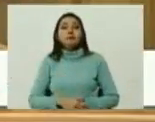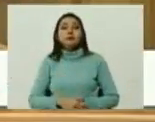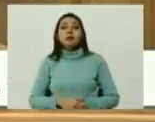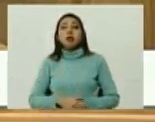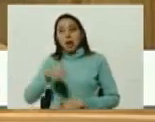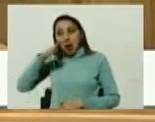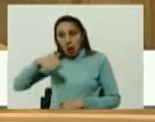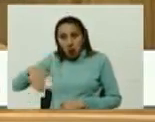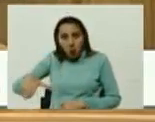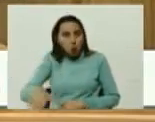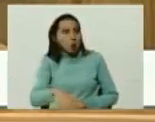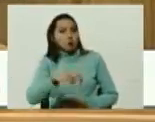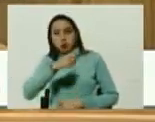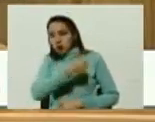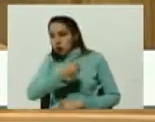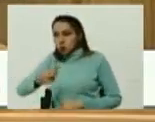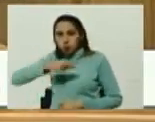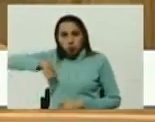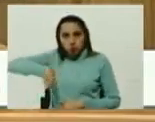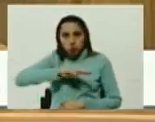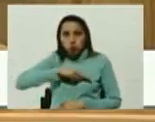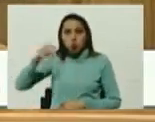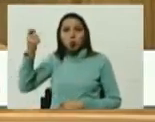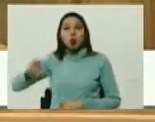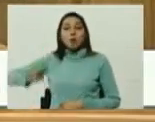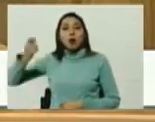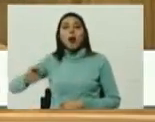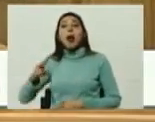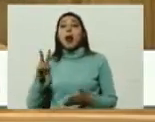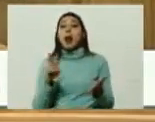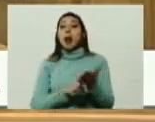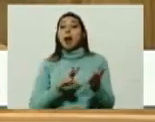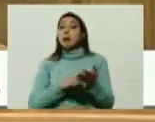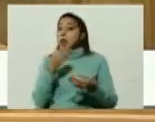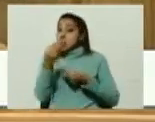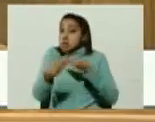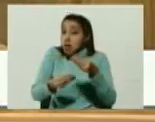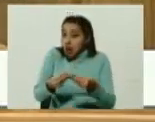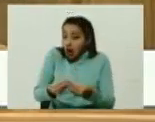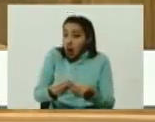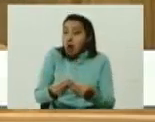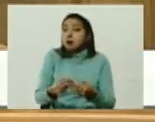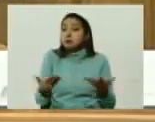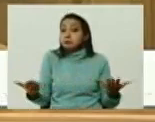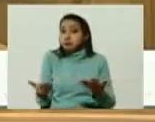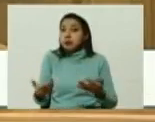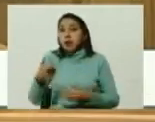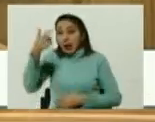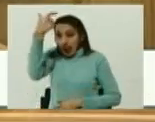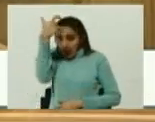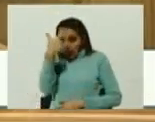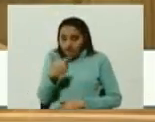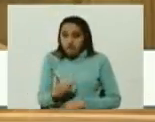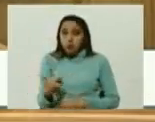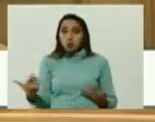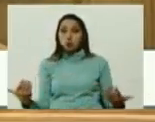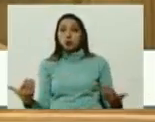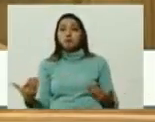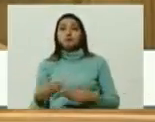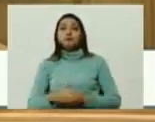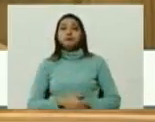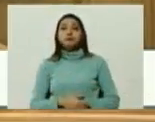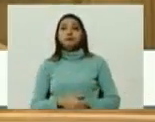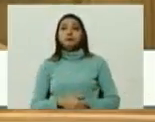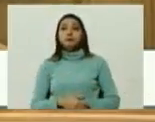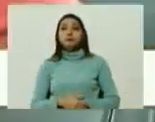pueblo es la verdad de un hecho es la sinceridad de la persona no es más